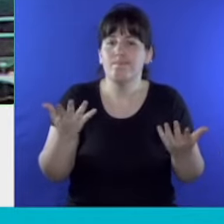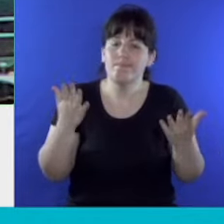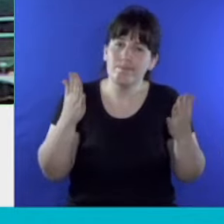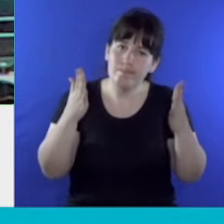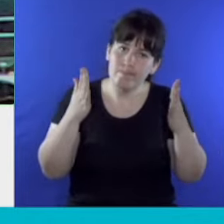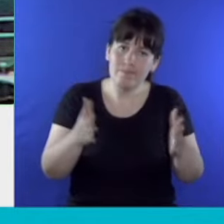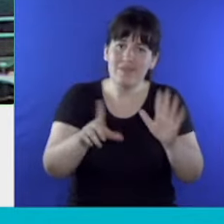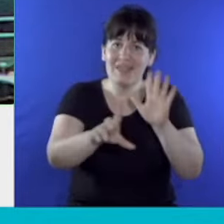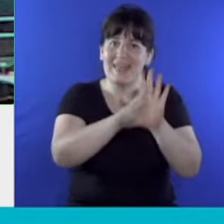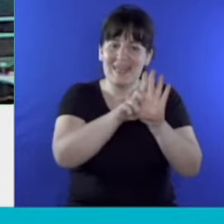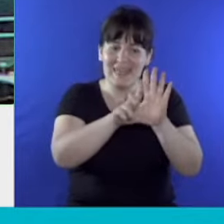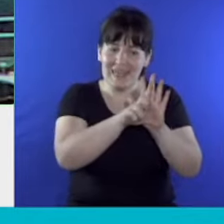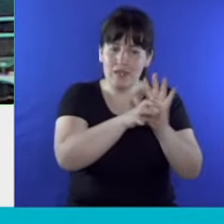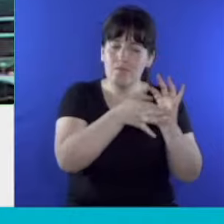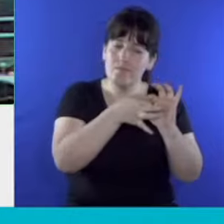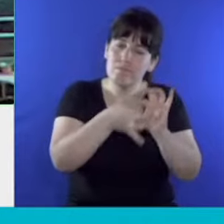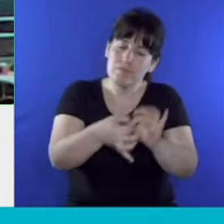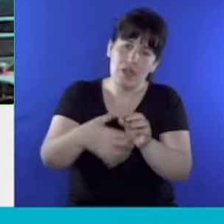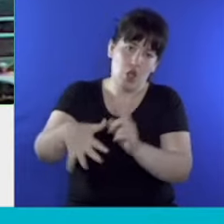ubicar esta ley en este contexto.